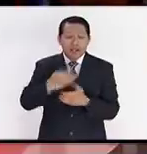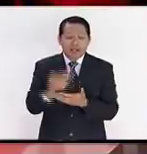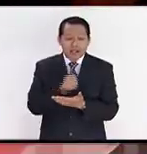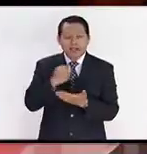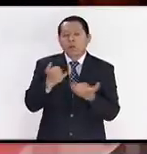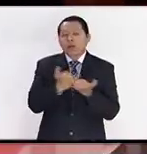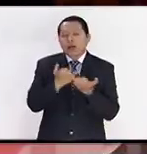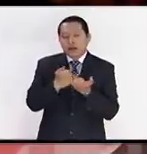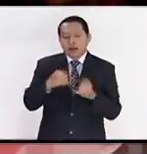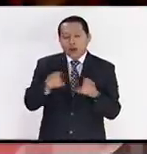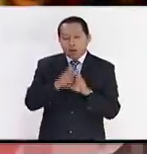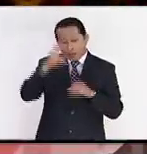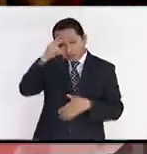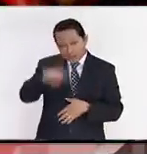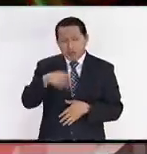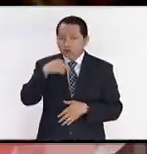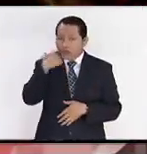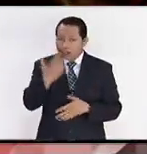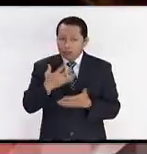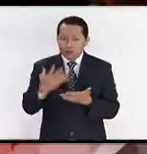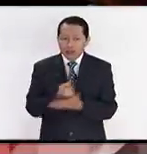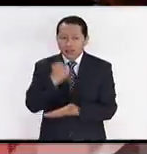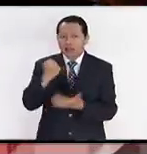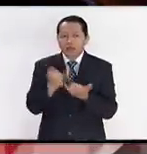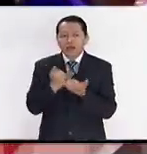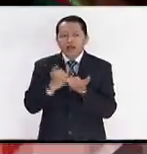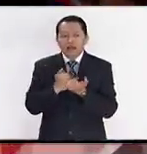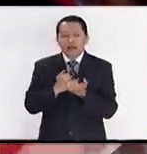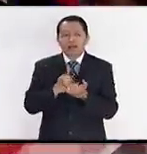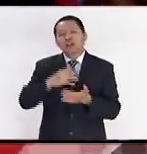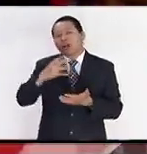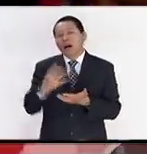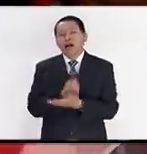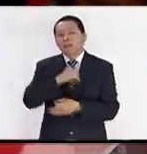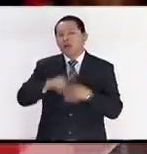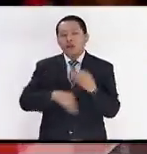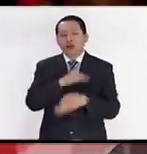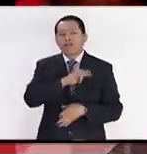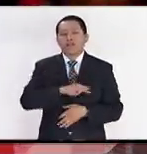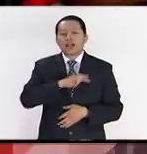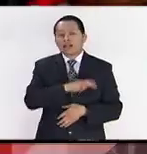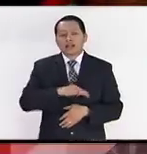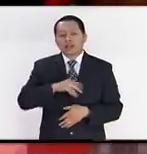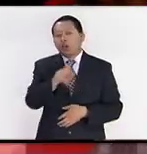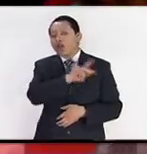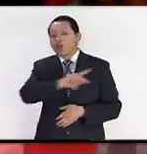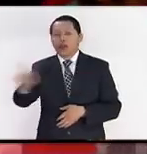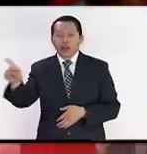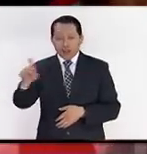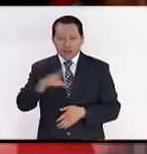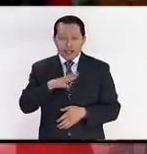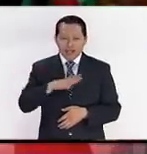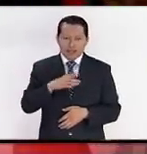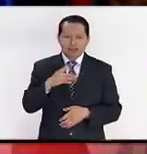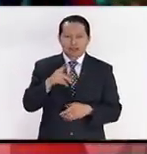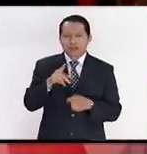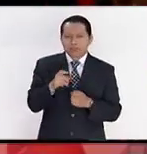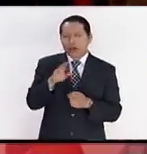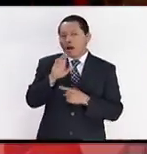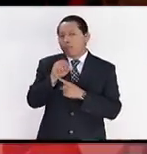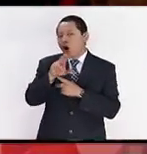como mexicanos queríamos ganar, pues ganamos, todos están felices, todos llevan un dinero,